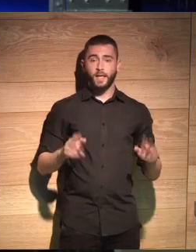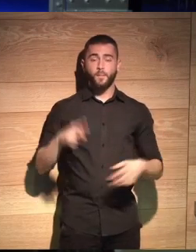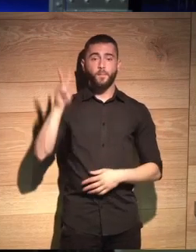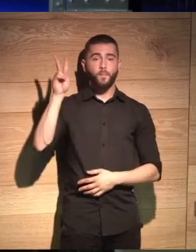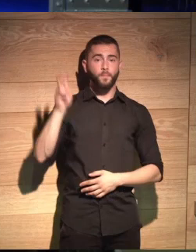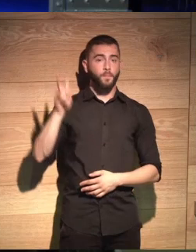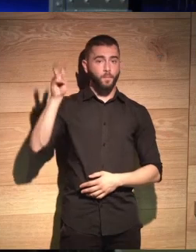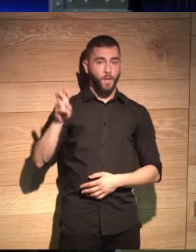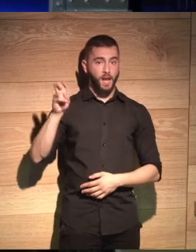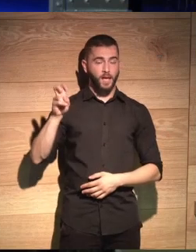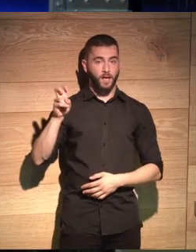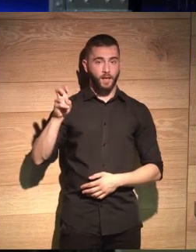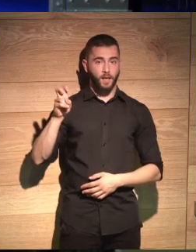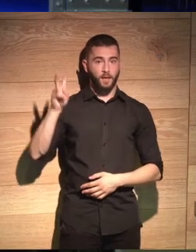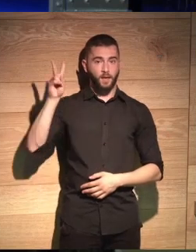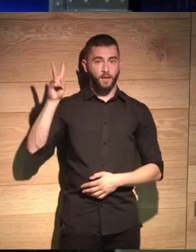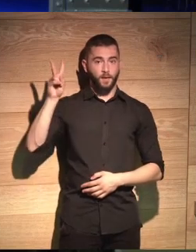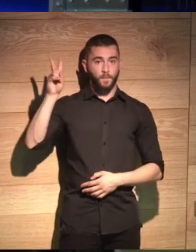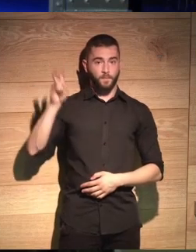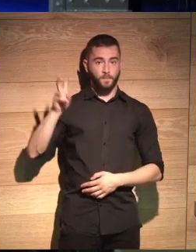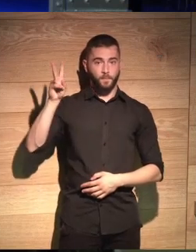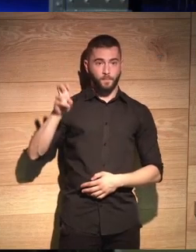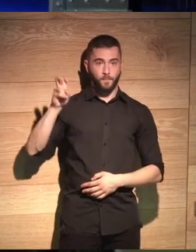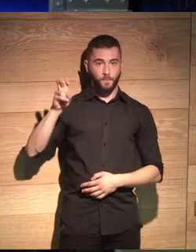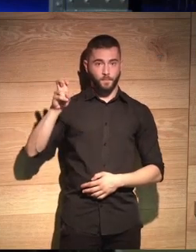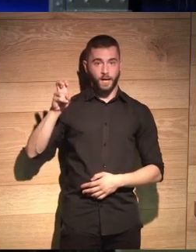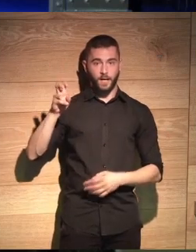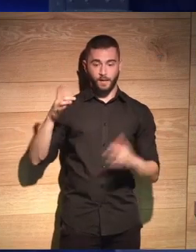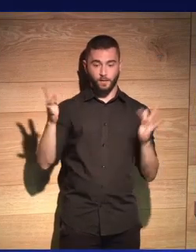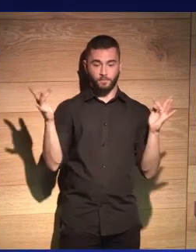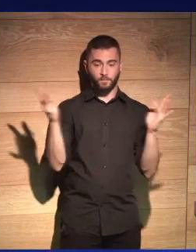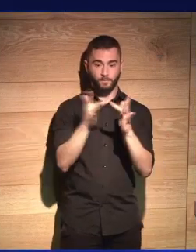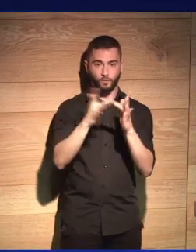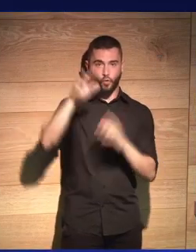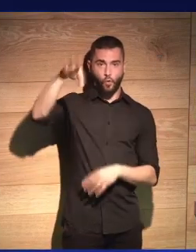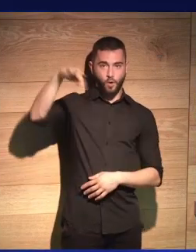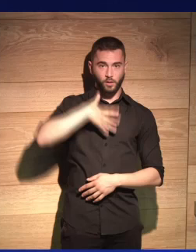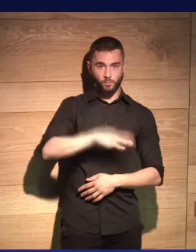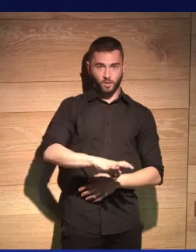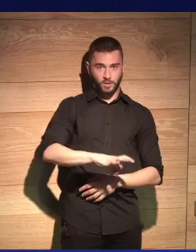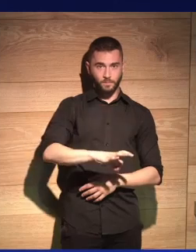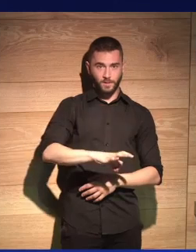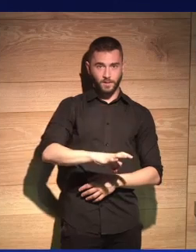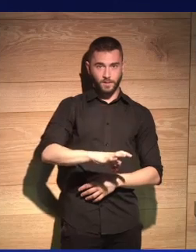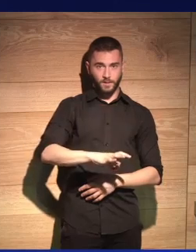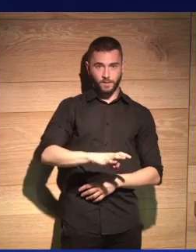sirven pues como único puente y vínculo posible entre nosotros. O sea, lo que hay